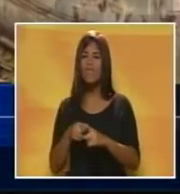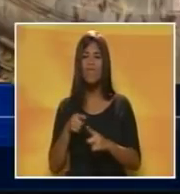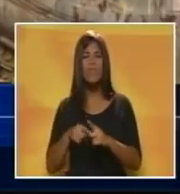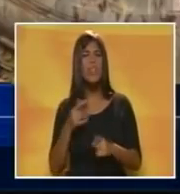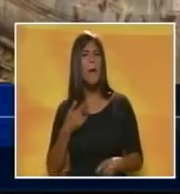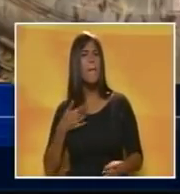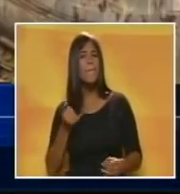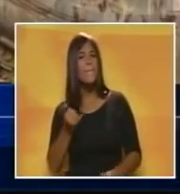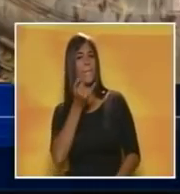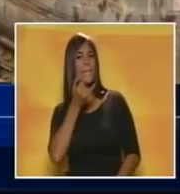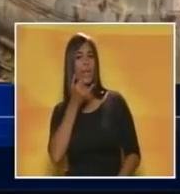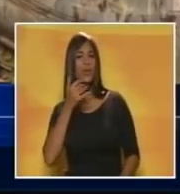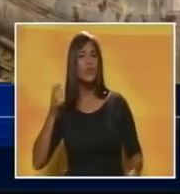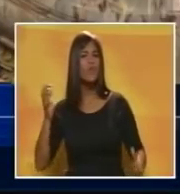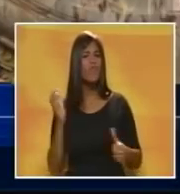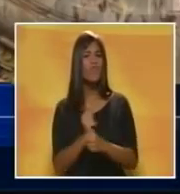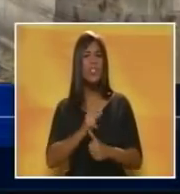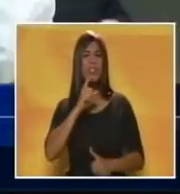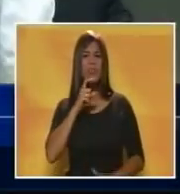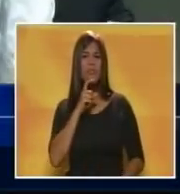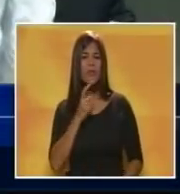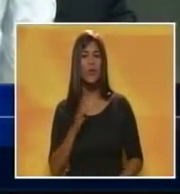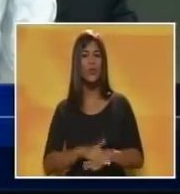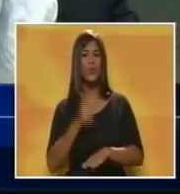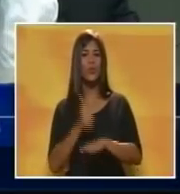que pasó y para encontrar los culpables.